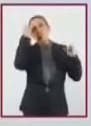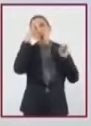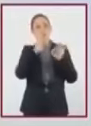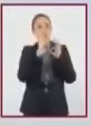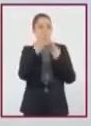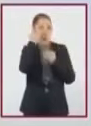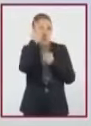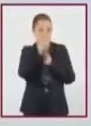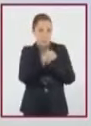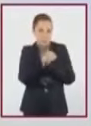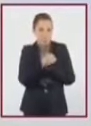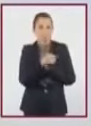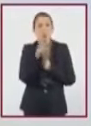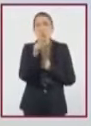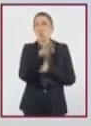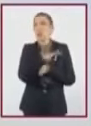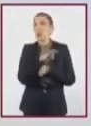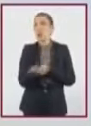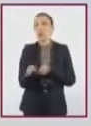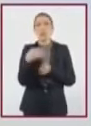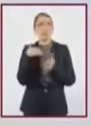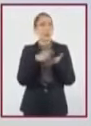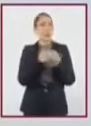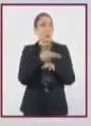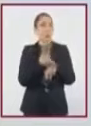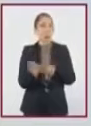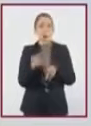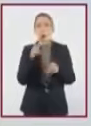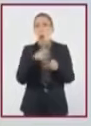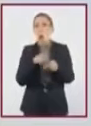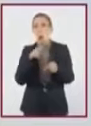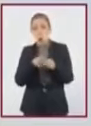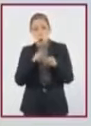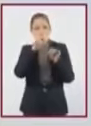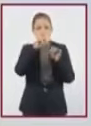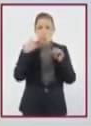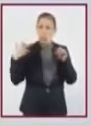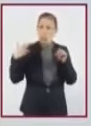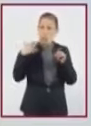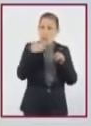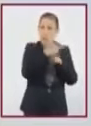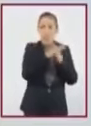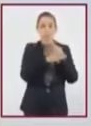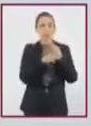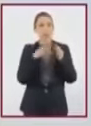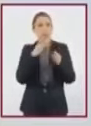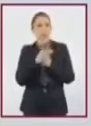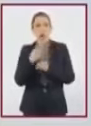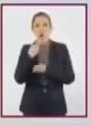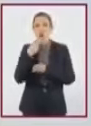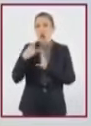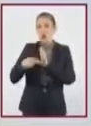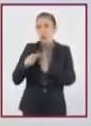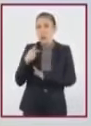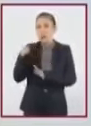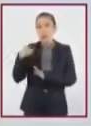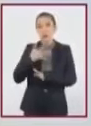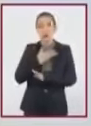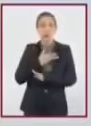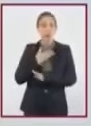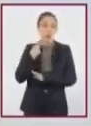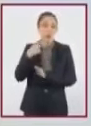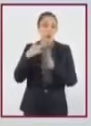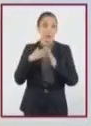y original. Pueden hacerlo en hojas blancas, con colores, tijeras y material de reciclaje que tengan a la